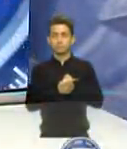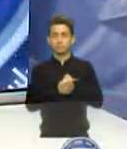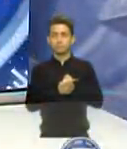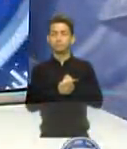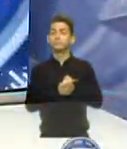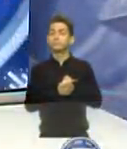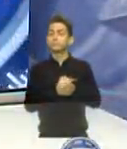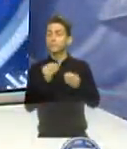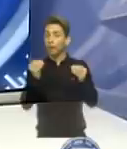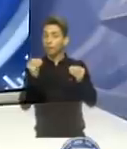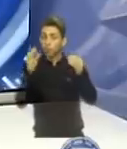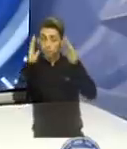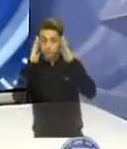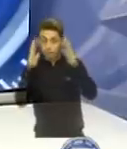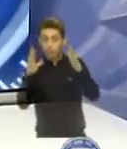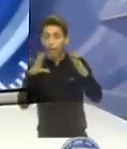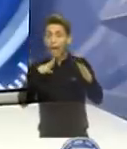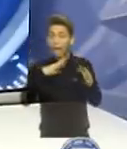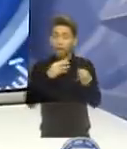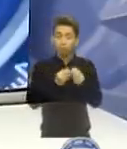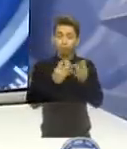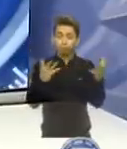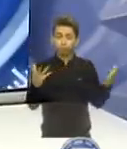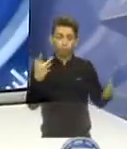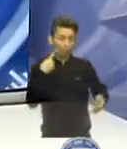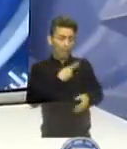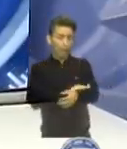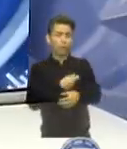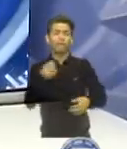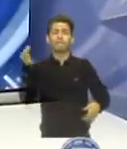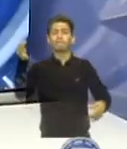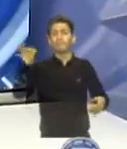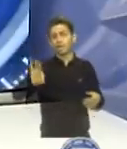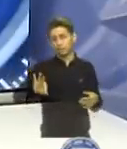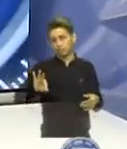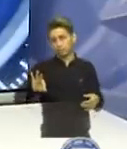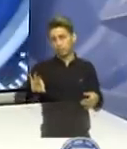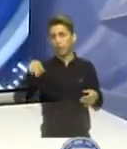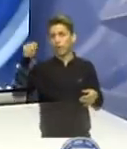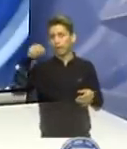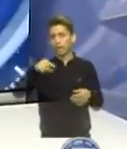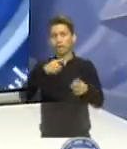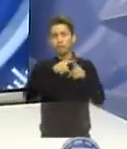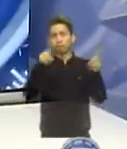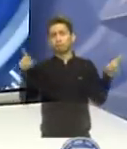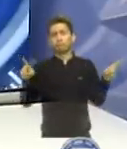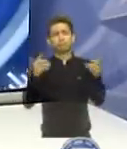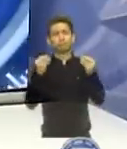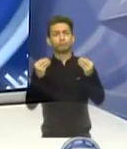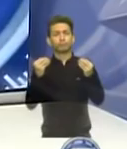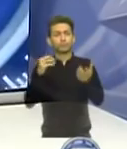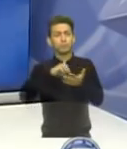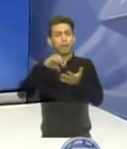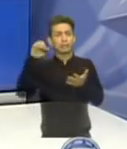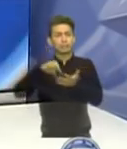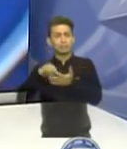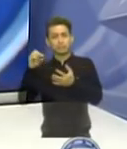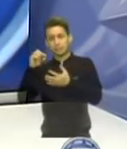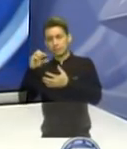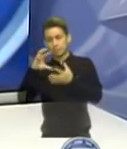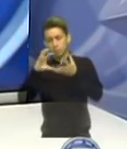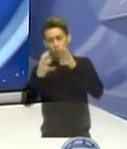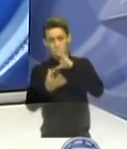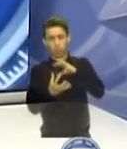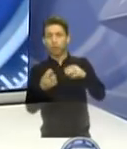Atención porque hay varias vacunas falsas que están circulando en diversos países del mundo, así lo advierten las autoridades de la